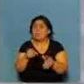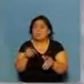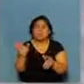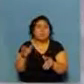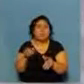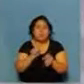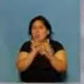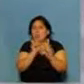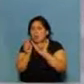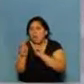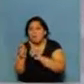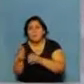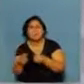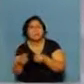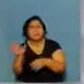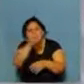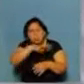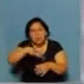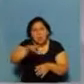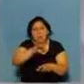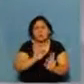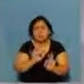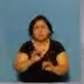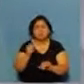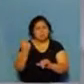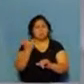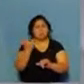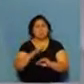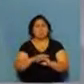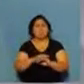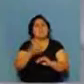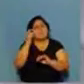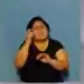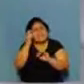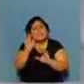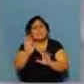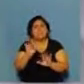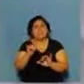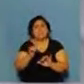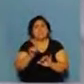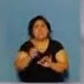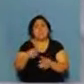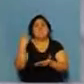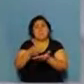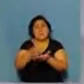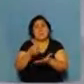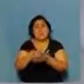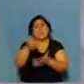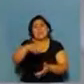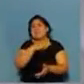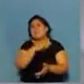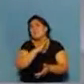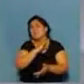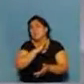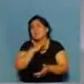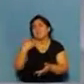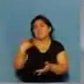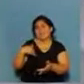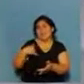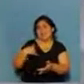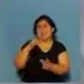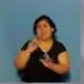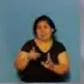innovación, y todo lo que hacemos en las comunidades, que es muy importante. Nosotros seguimos creyendo e invirtiendo en Jujuy y en Argentina. Hemos